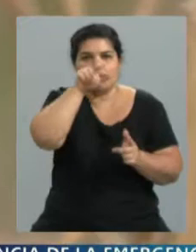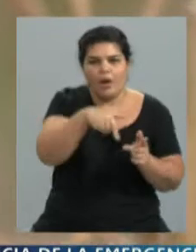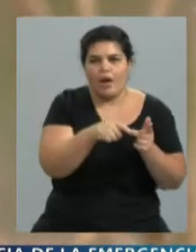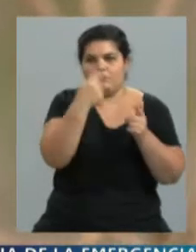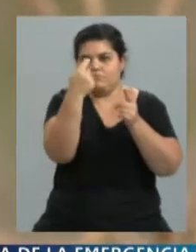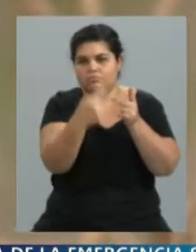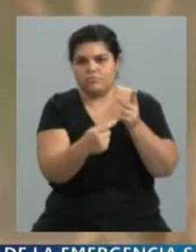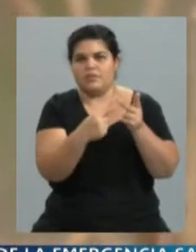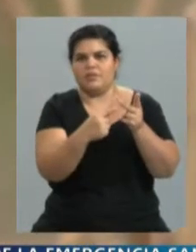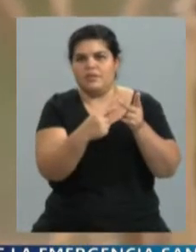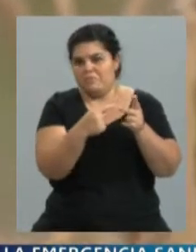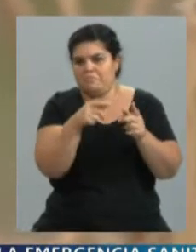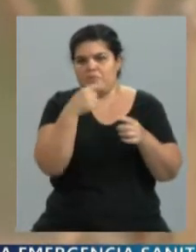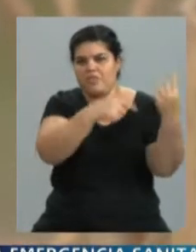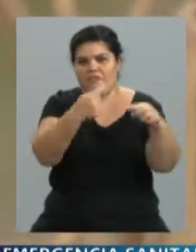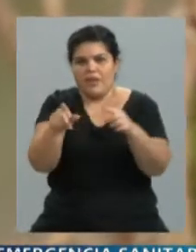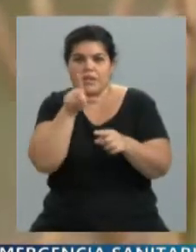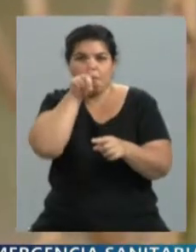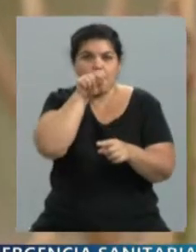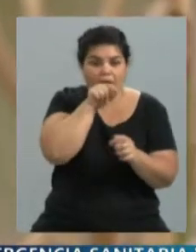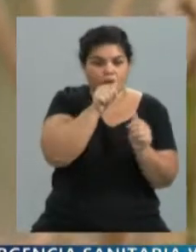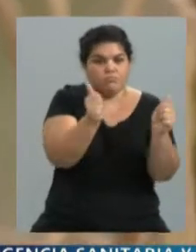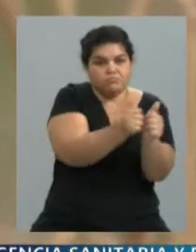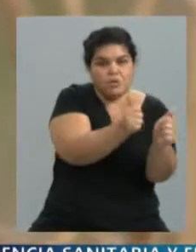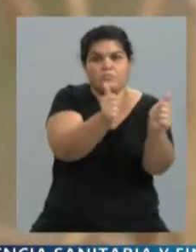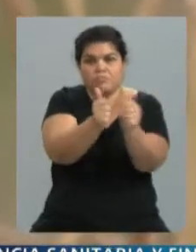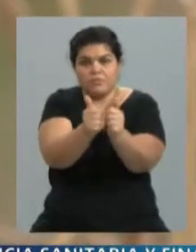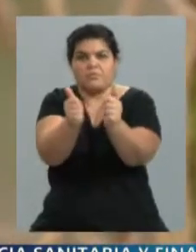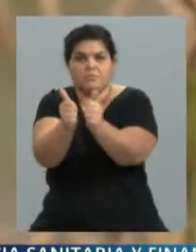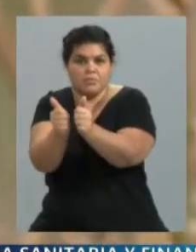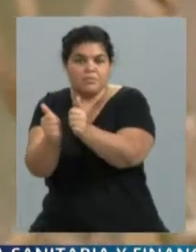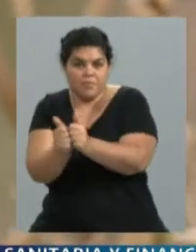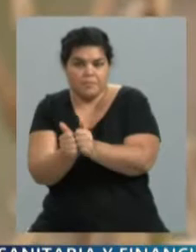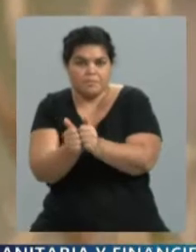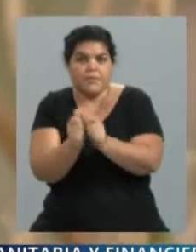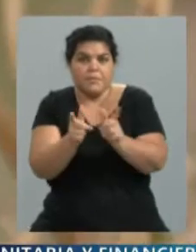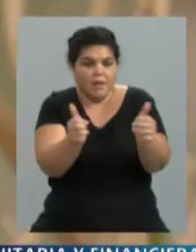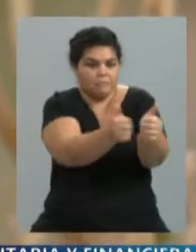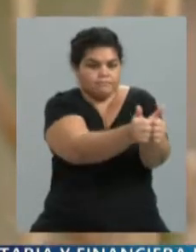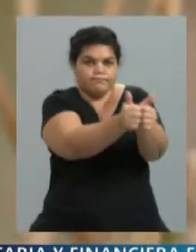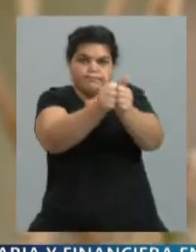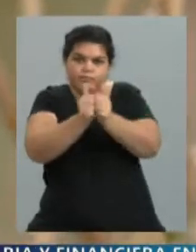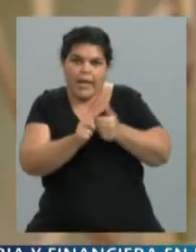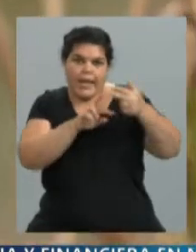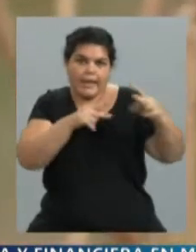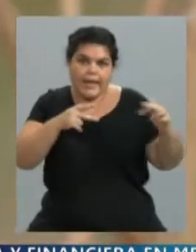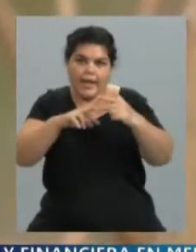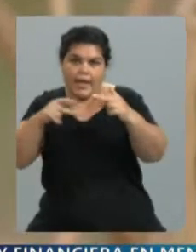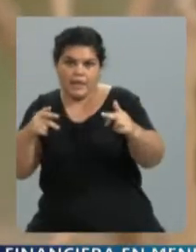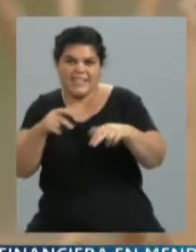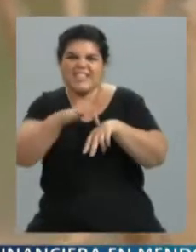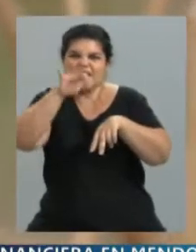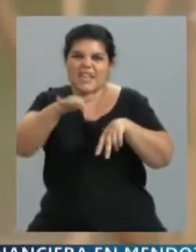de rapaces. Bueno, cuando encontraban las parejas y hacían la captura y le tomaban las muestras genéticas, en este caso son muestras de